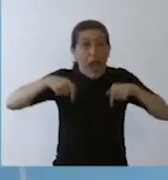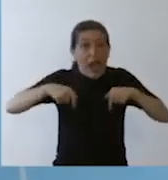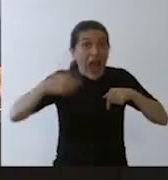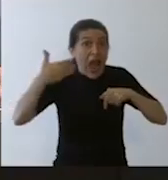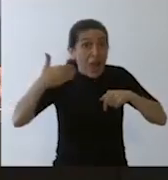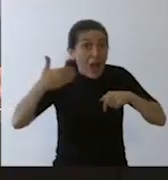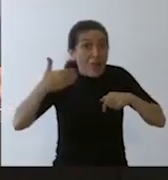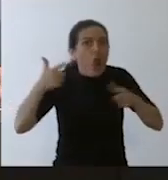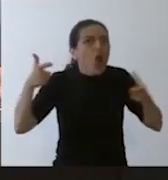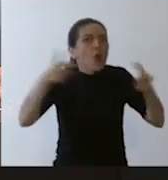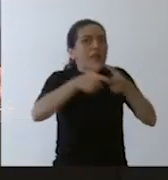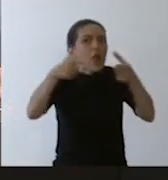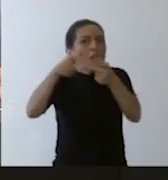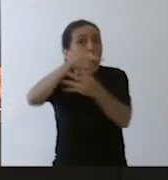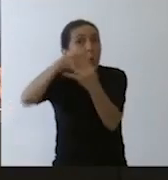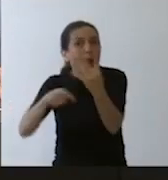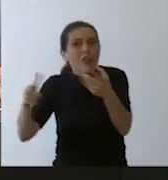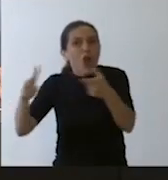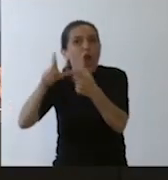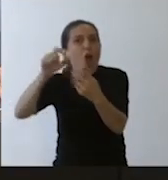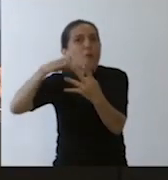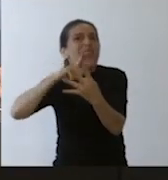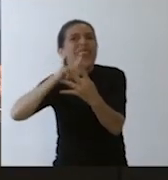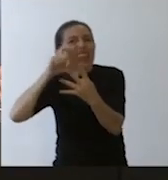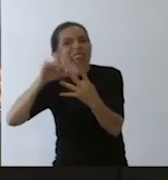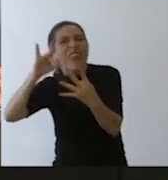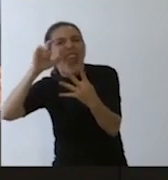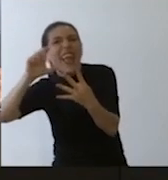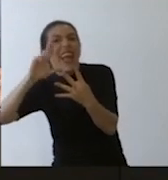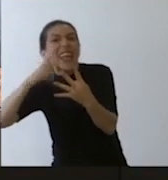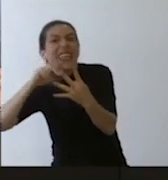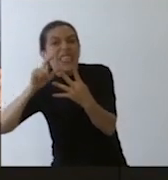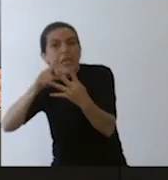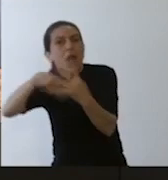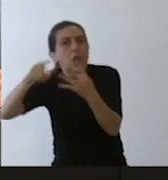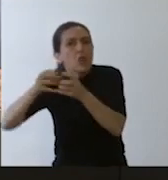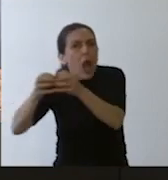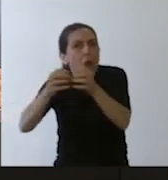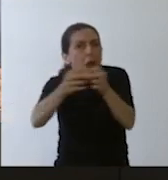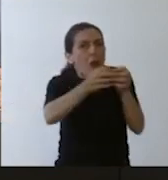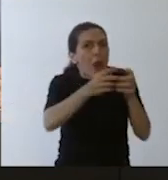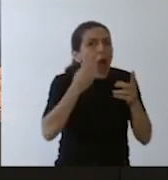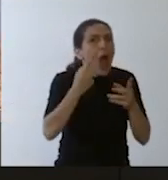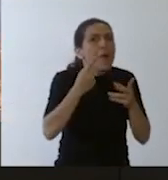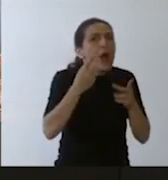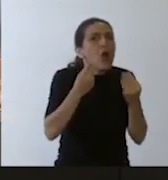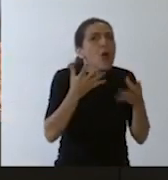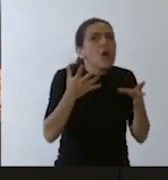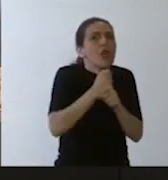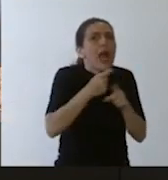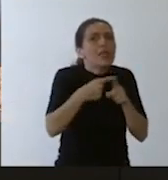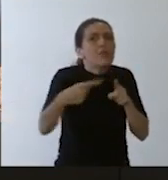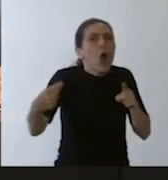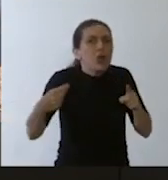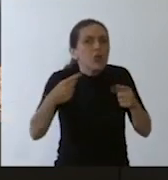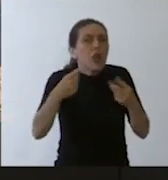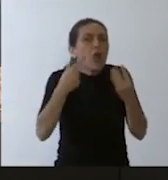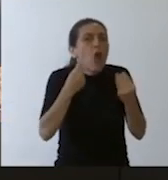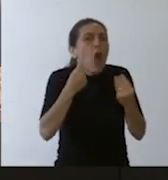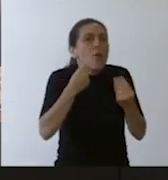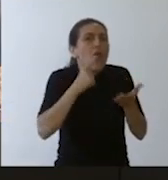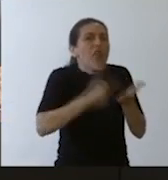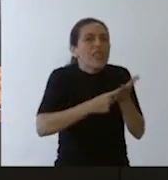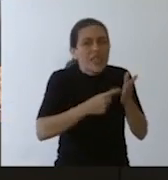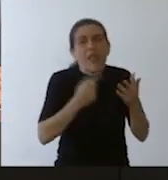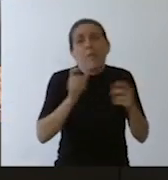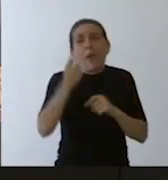uno de los comités de crisis disponiendo cuáles son las medidas para cada una de las modalidades de transporte, entendiendo que nos teníamos que